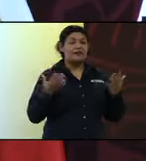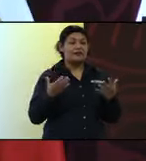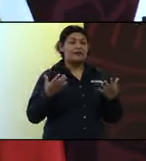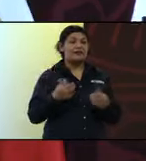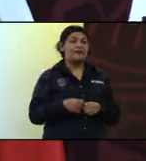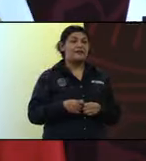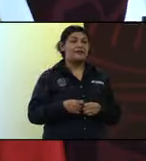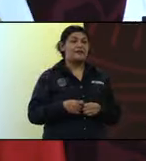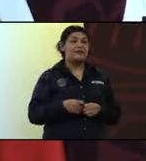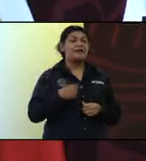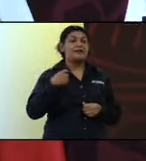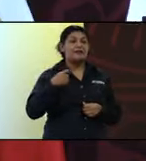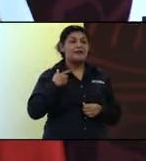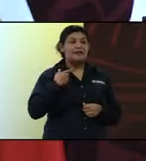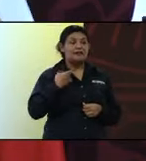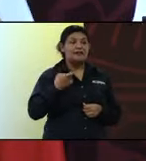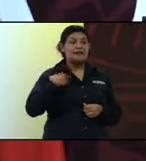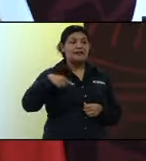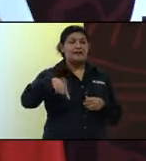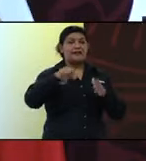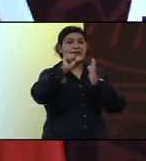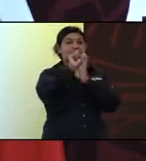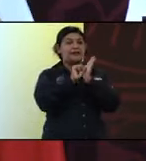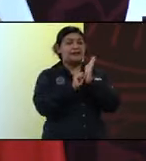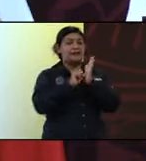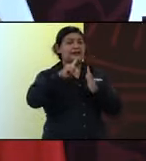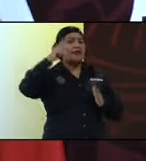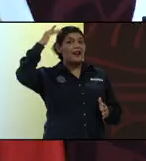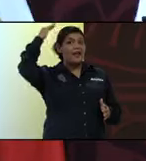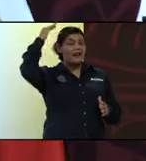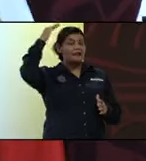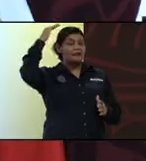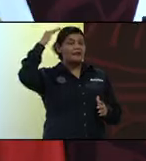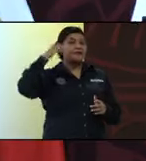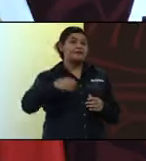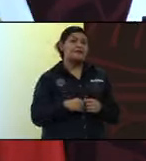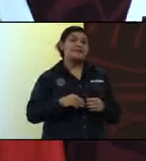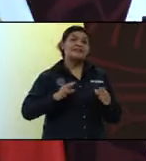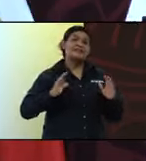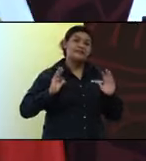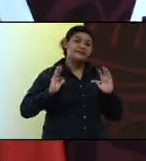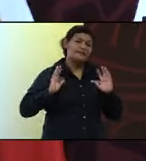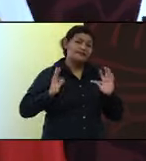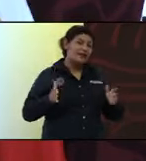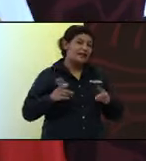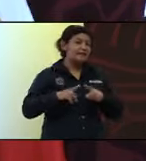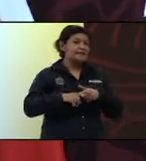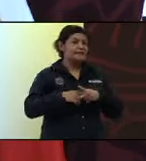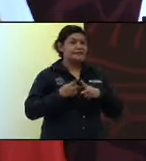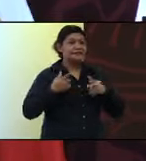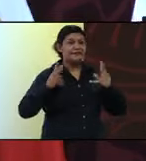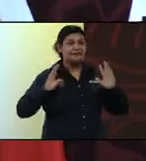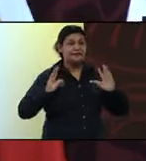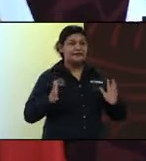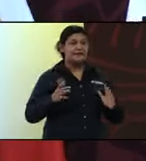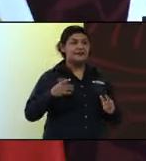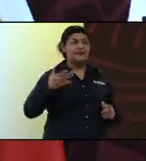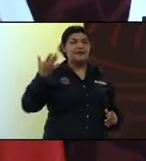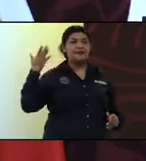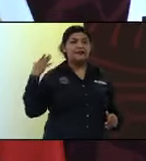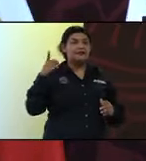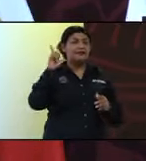tienen. Estamos, hay que recordar, en el mes del adulto mayor, y pues ya arrancamos, ya estamos, les decíamos el